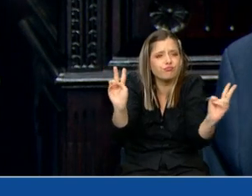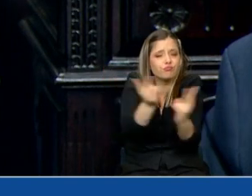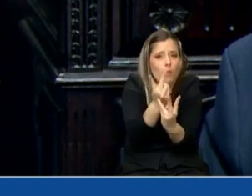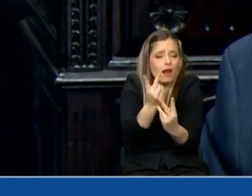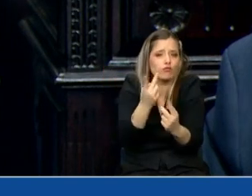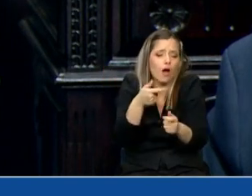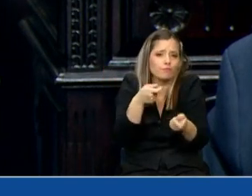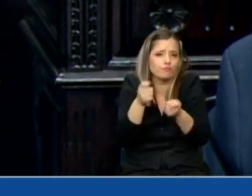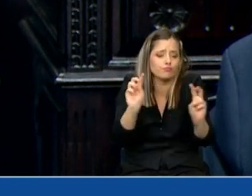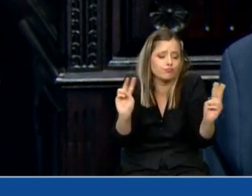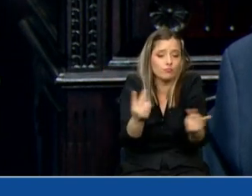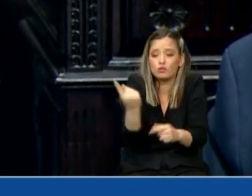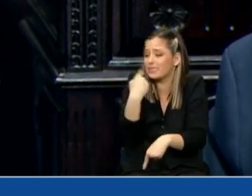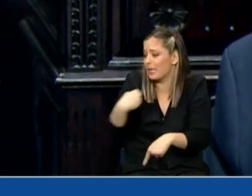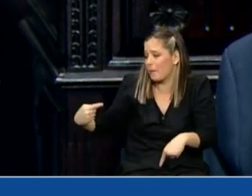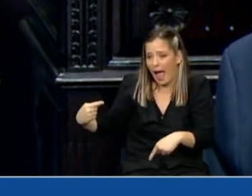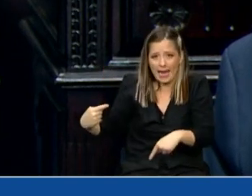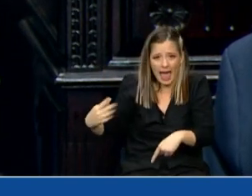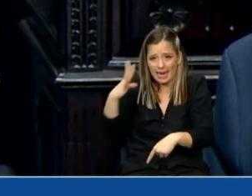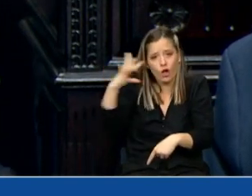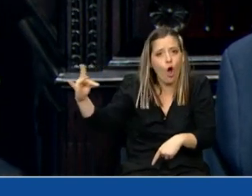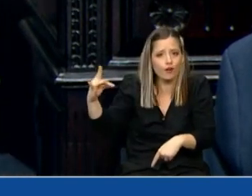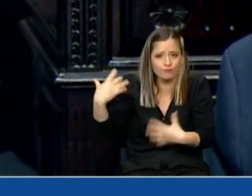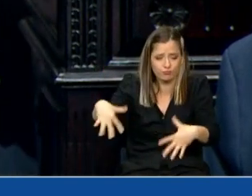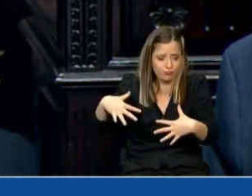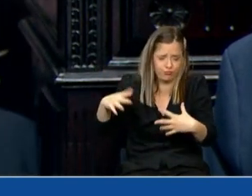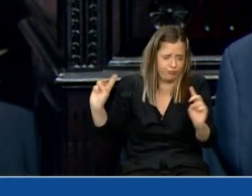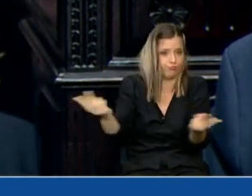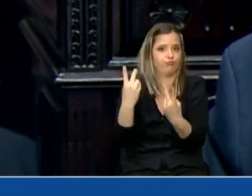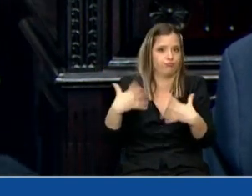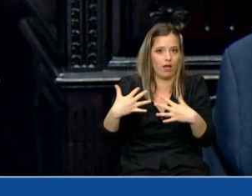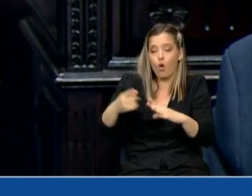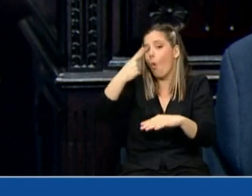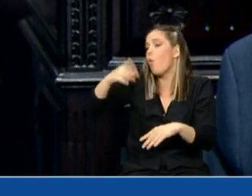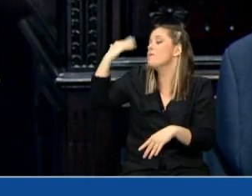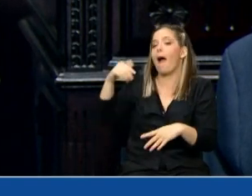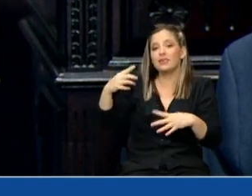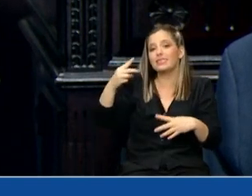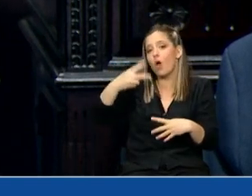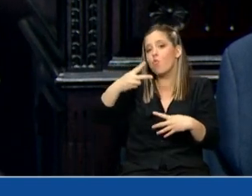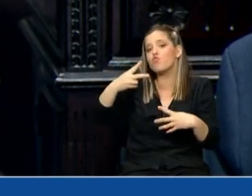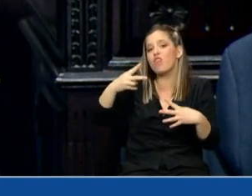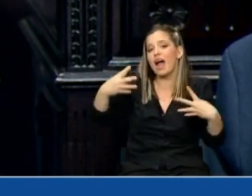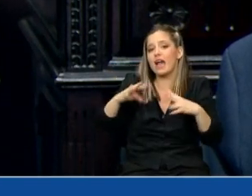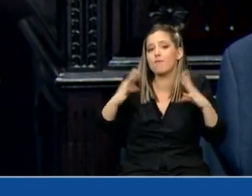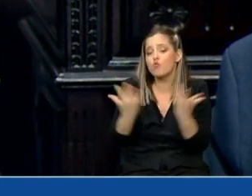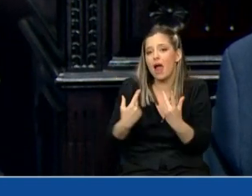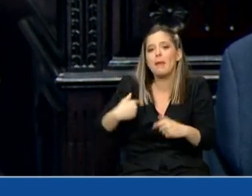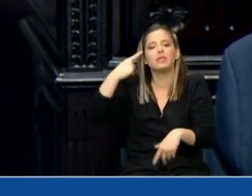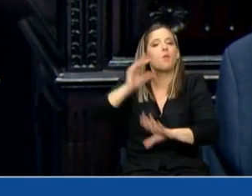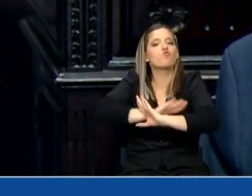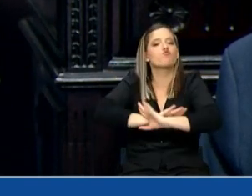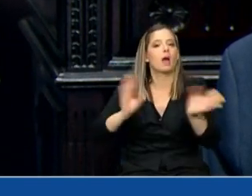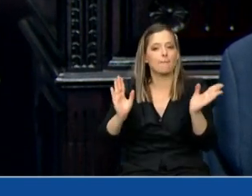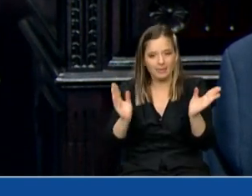asesinados, que vimos esta semana. No había vuelto a pasar y pensamos que nunca más iba a suceder.